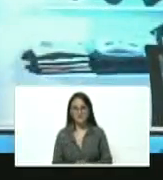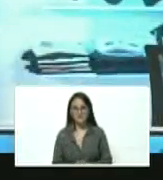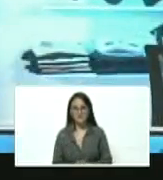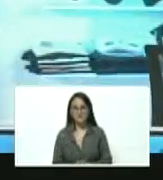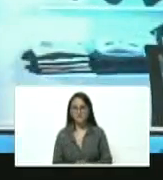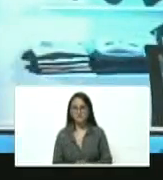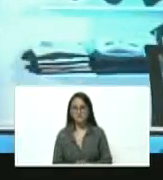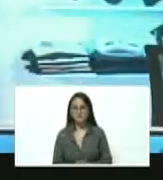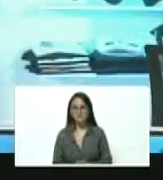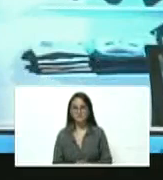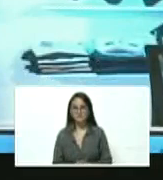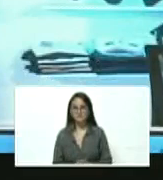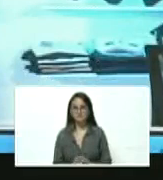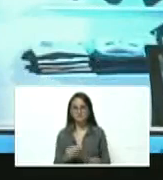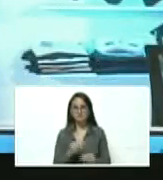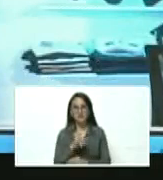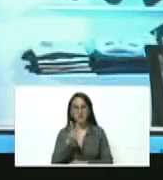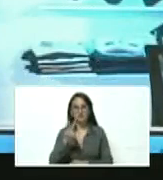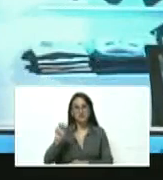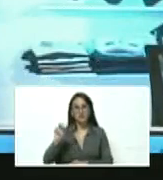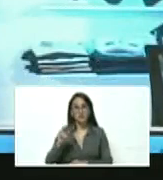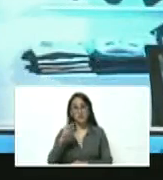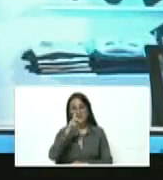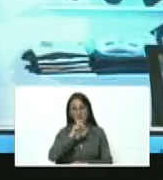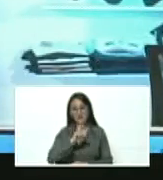La contradicción de 120 años,